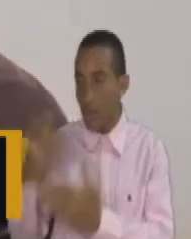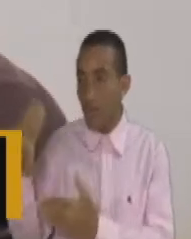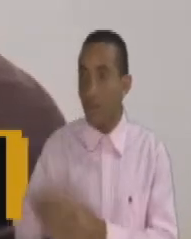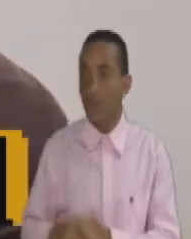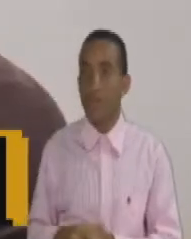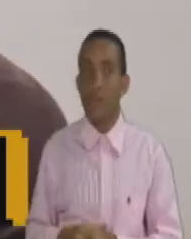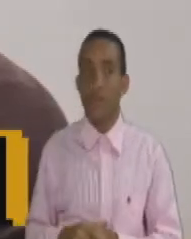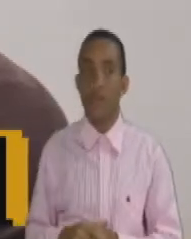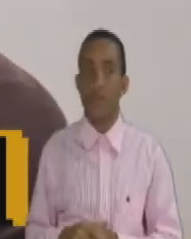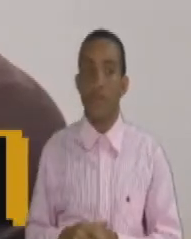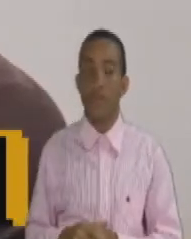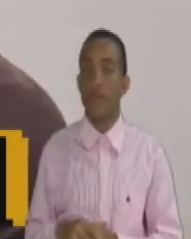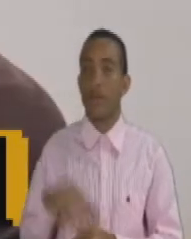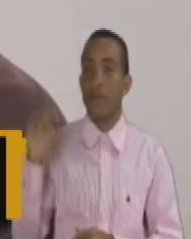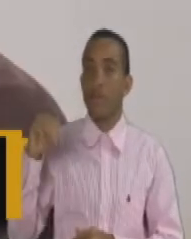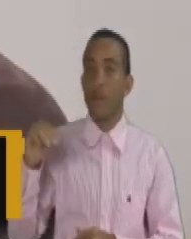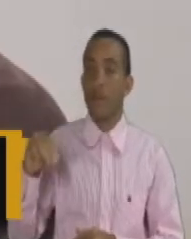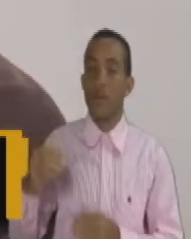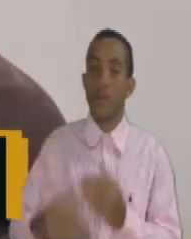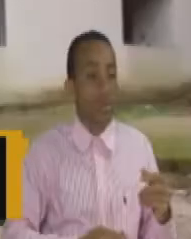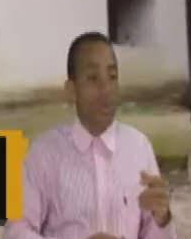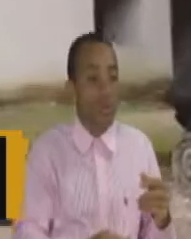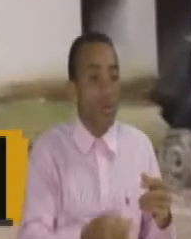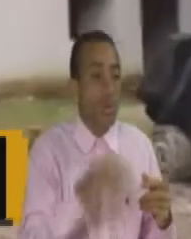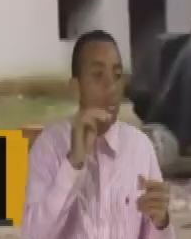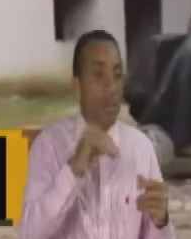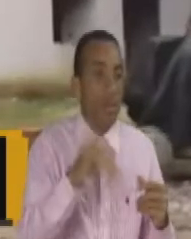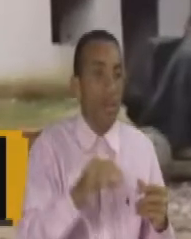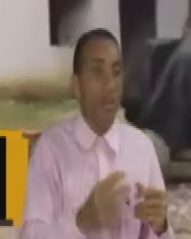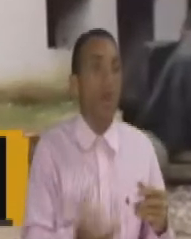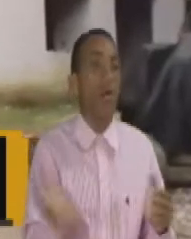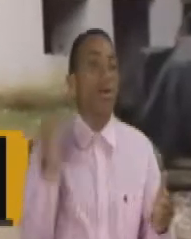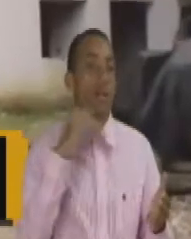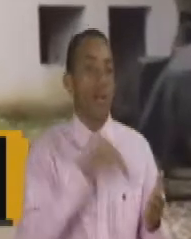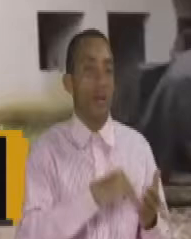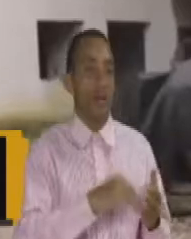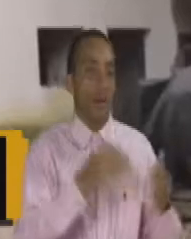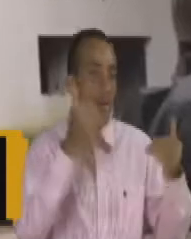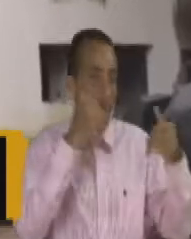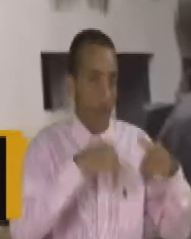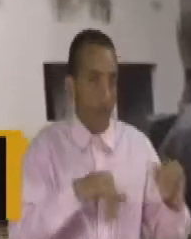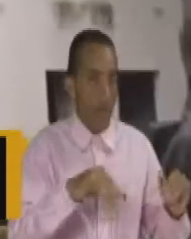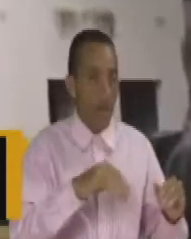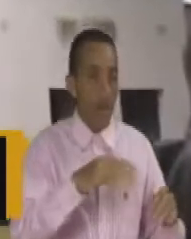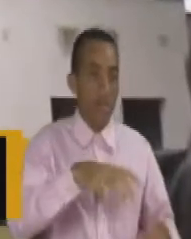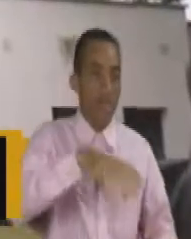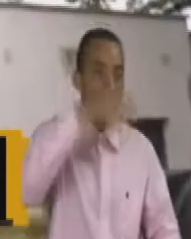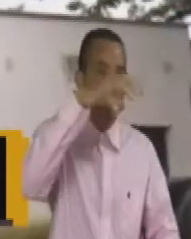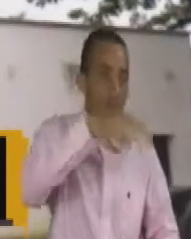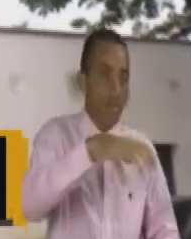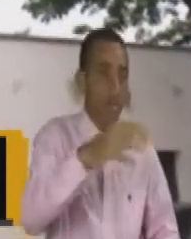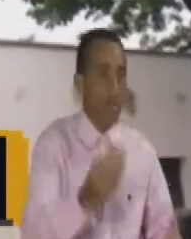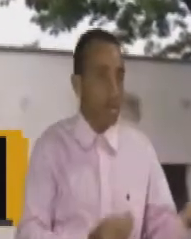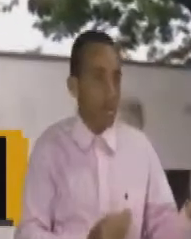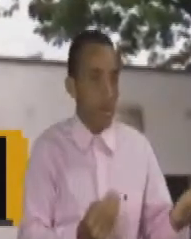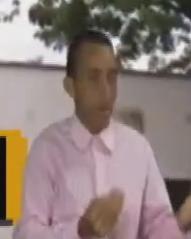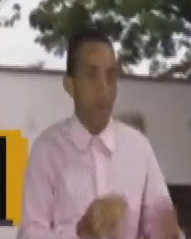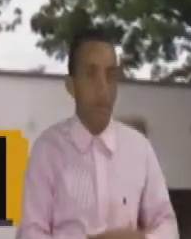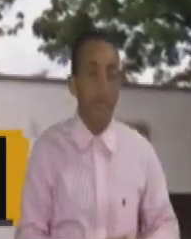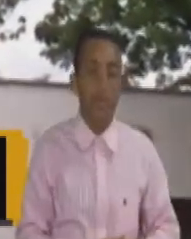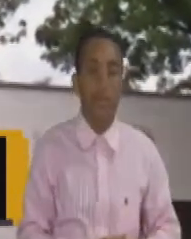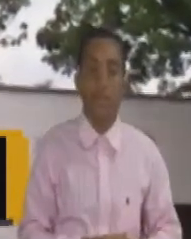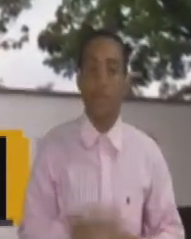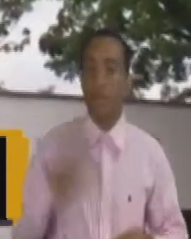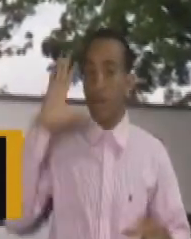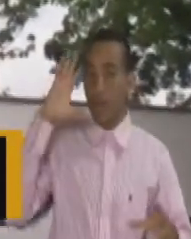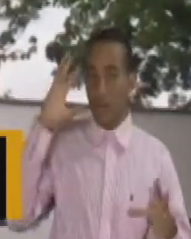en martes estamos iniciando la obra. Se tiene ya definido un cronograma que iniciará, como se ha dicho, el próximo 20 de junio. El acuerdo